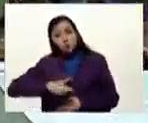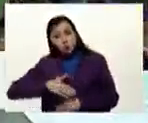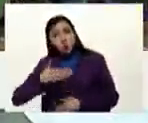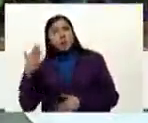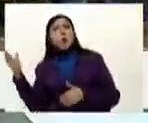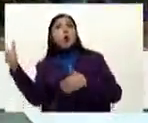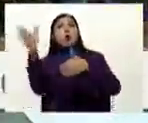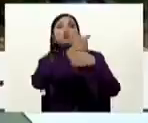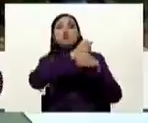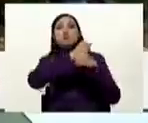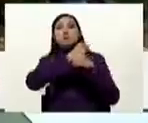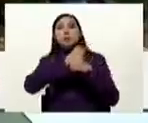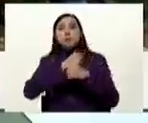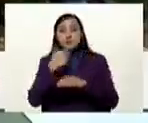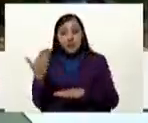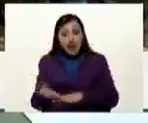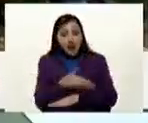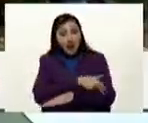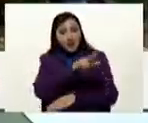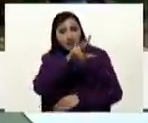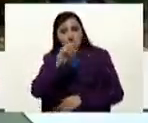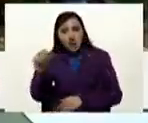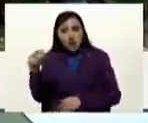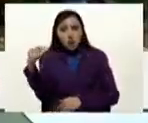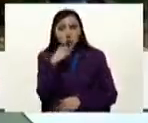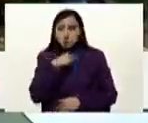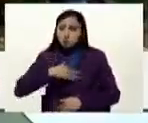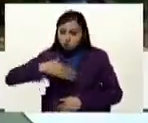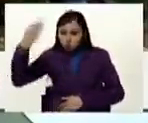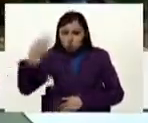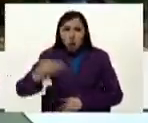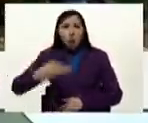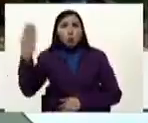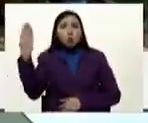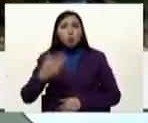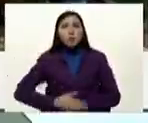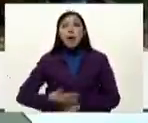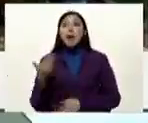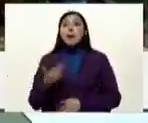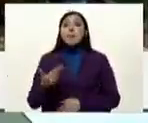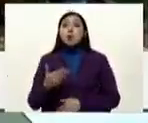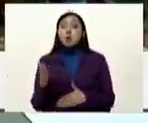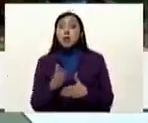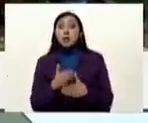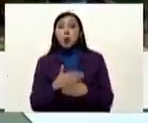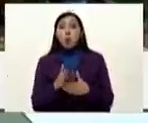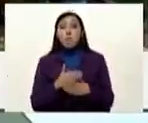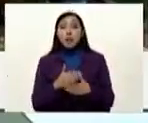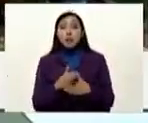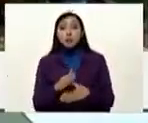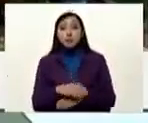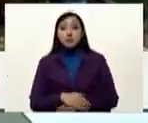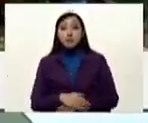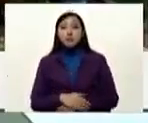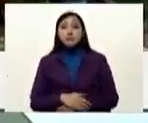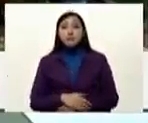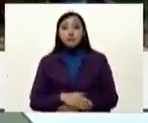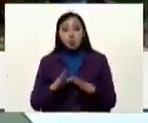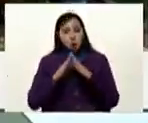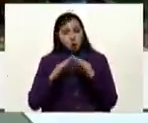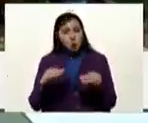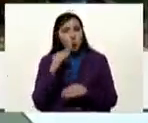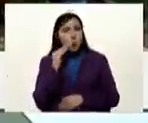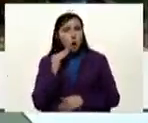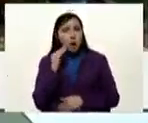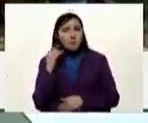cumplir antes del 30 de octubre. Estoy seguro. Es importante compartir toda esta experiencia